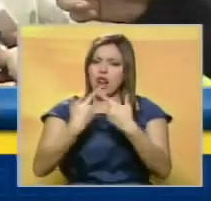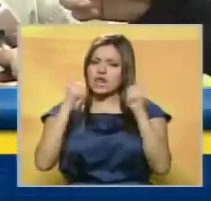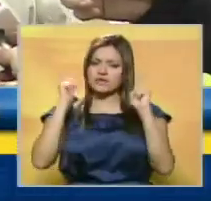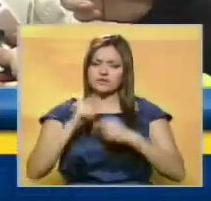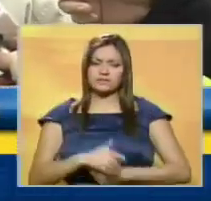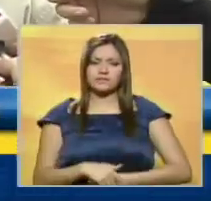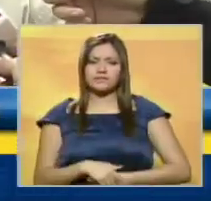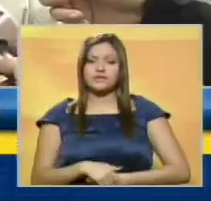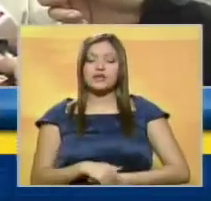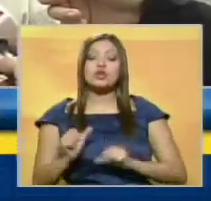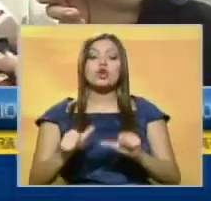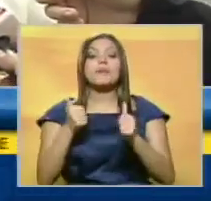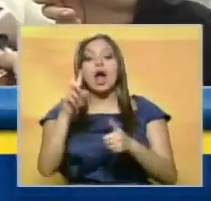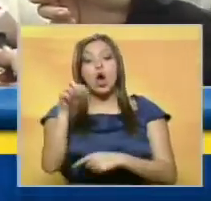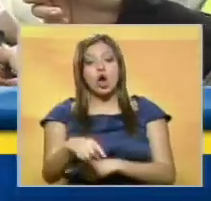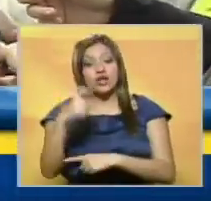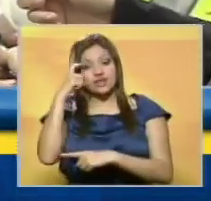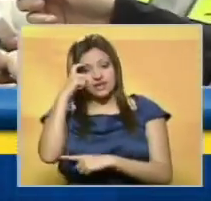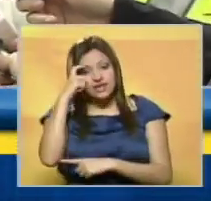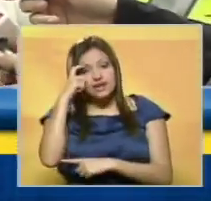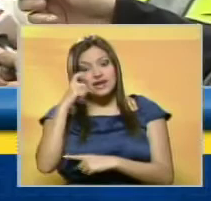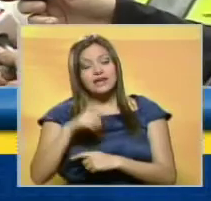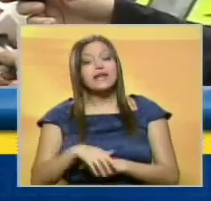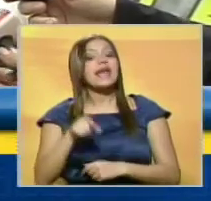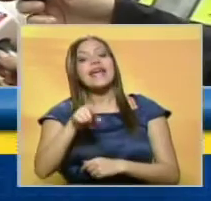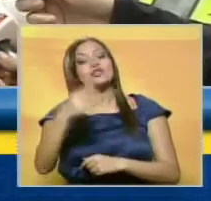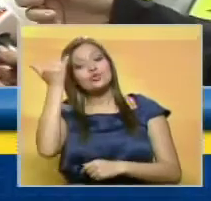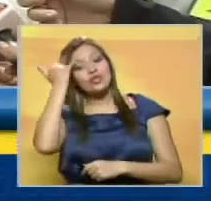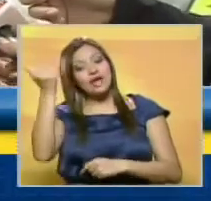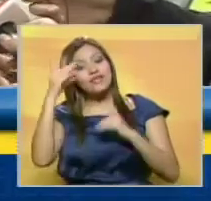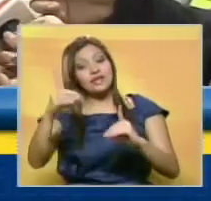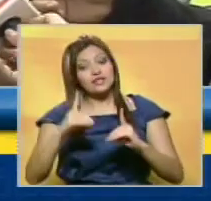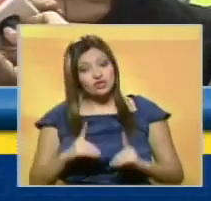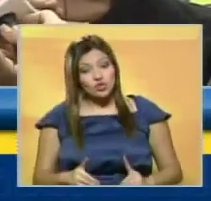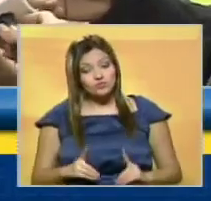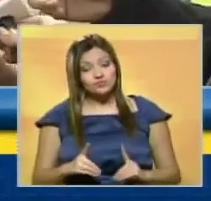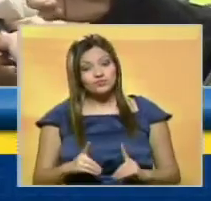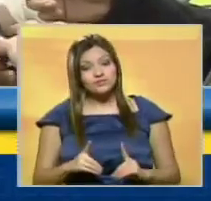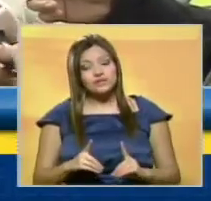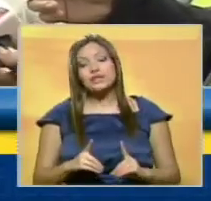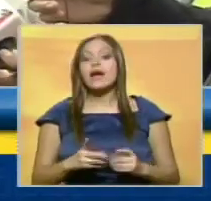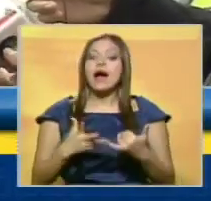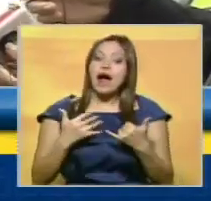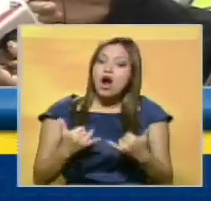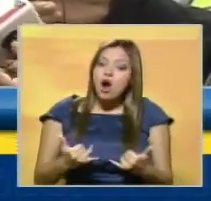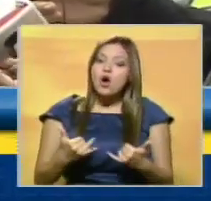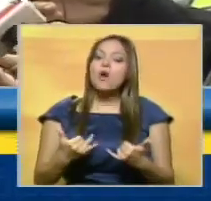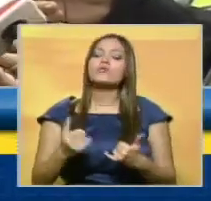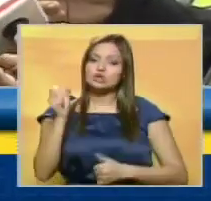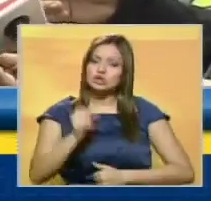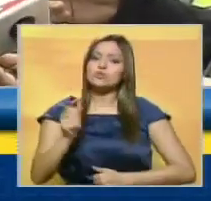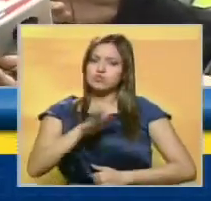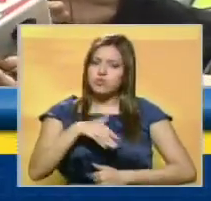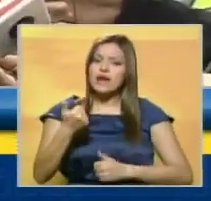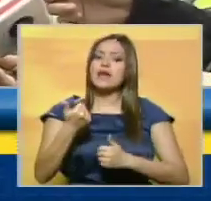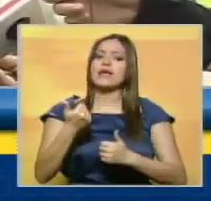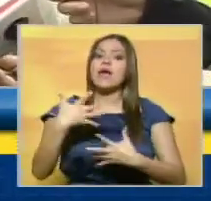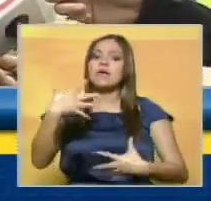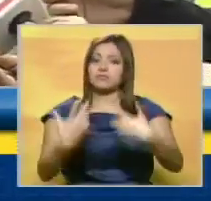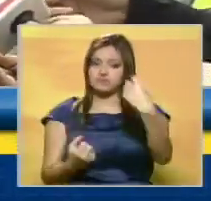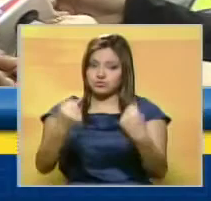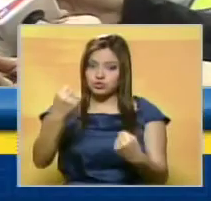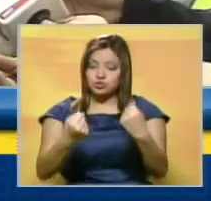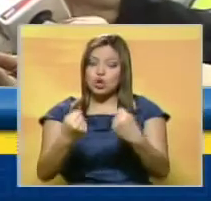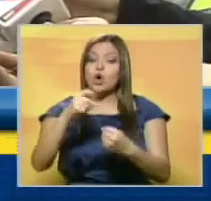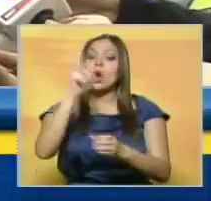Hemos activado a partir del día de hoy esta medida que condiciona la circulación de carga pesada en